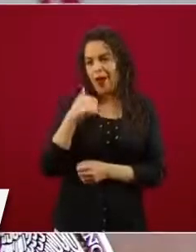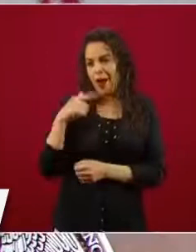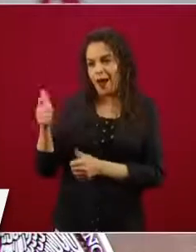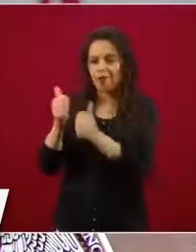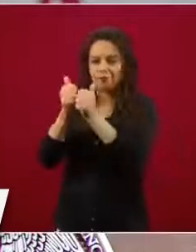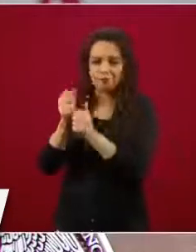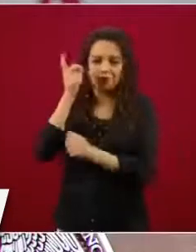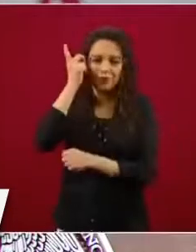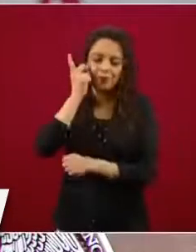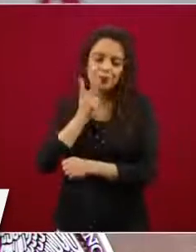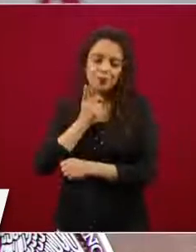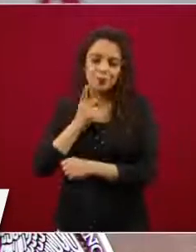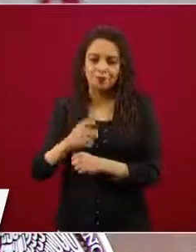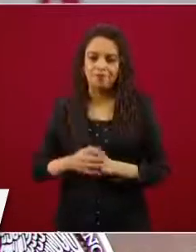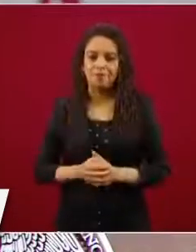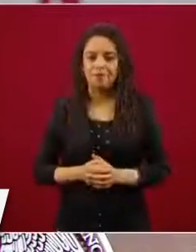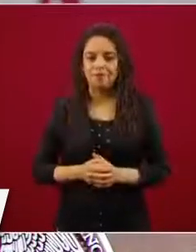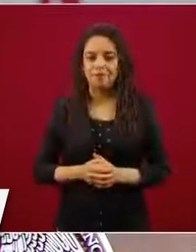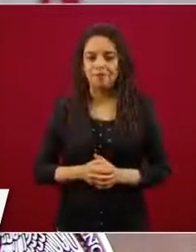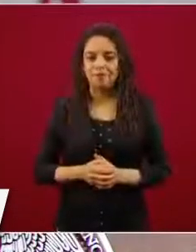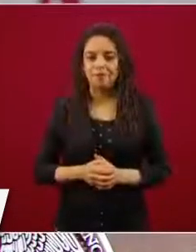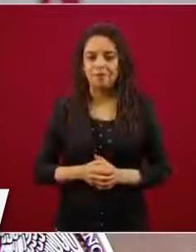por allá,